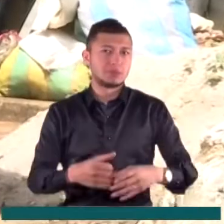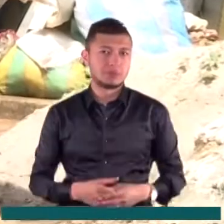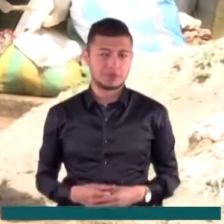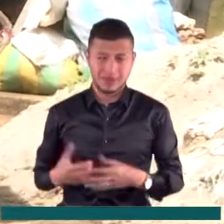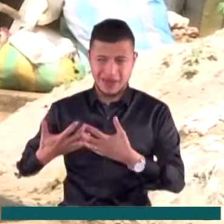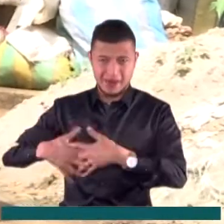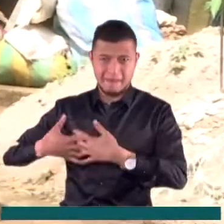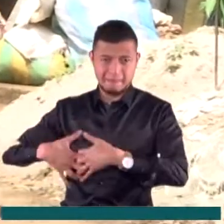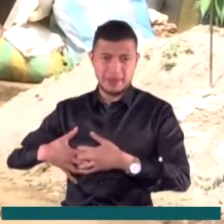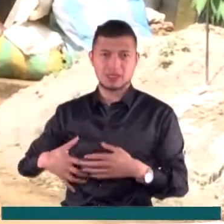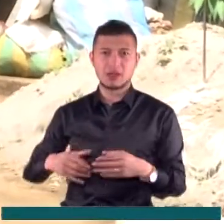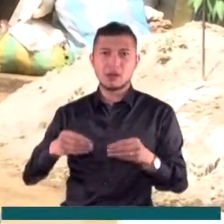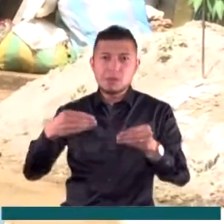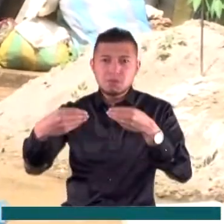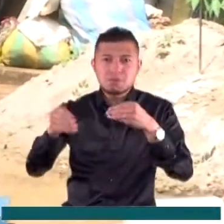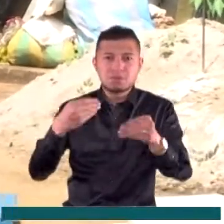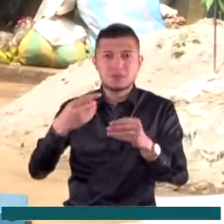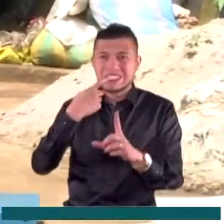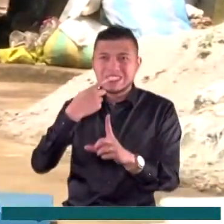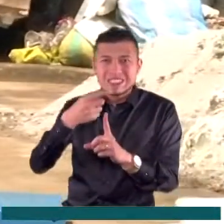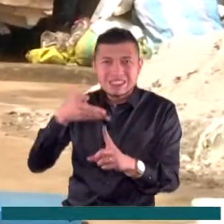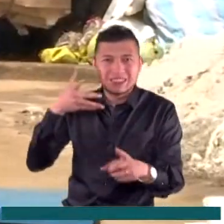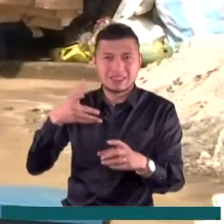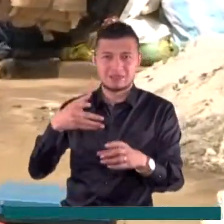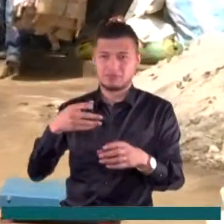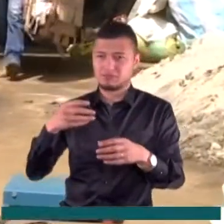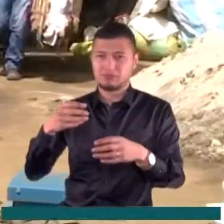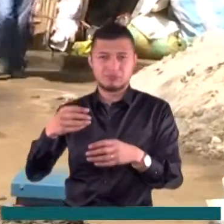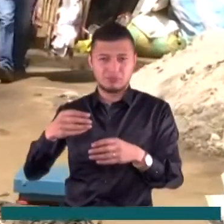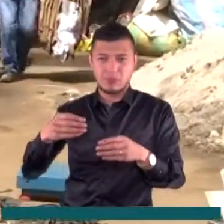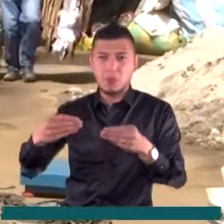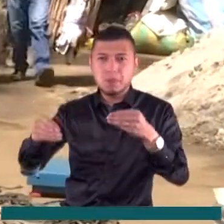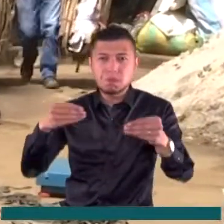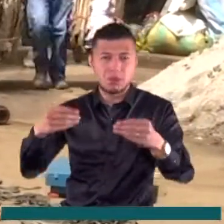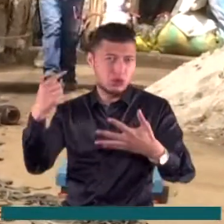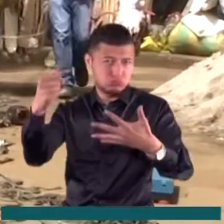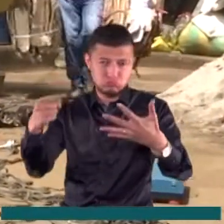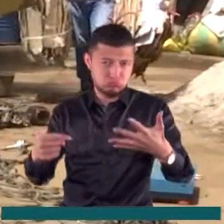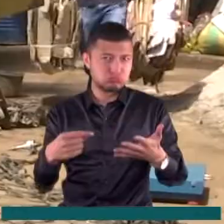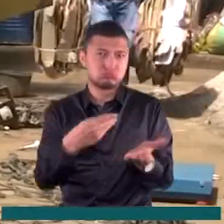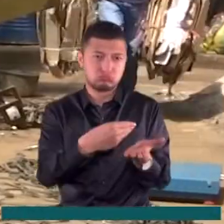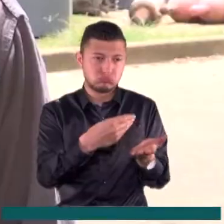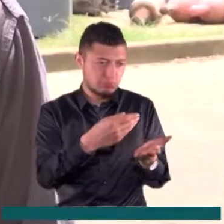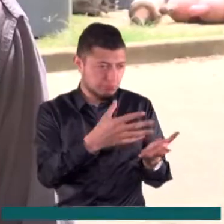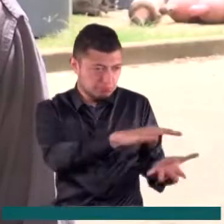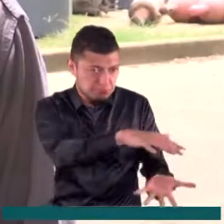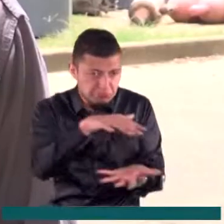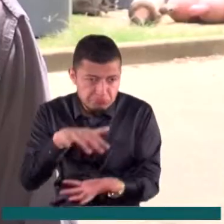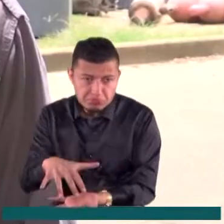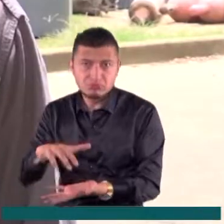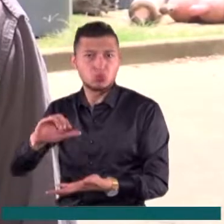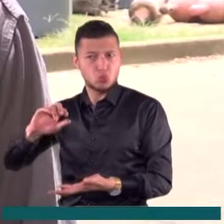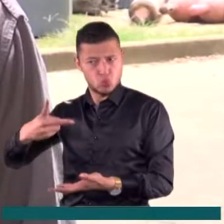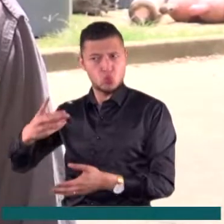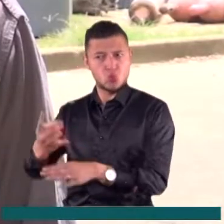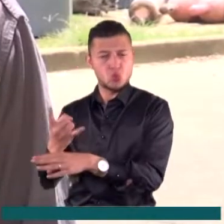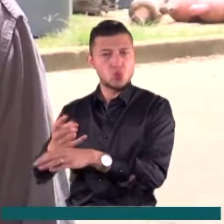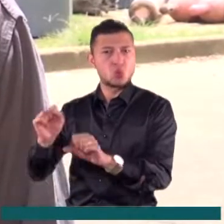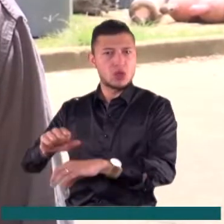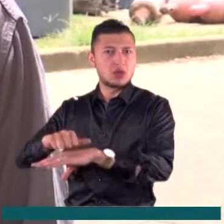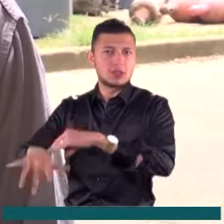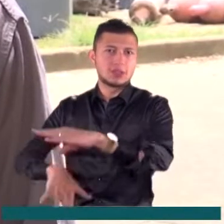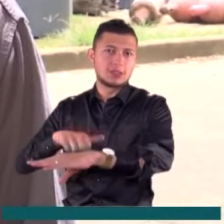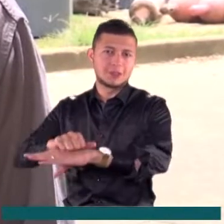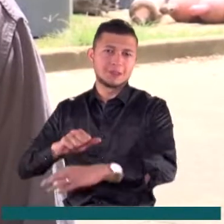con su empresa recogen latas cartón y plástico que pueden tener un segundo uso para enseñarle a las personas